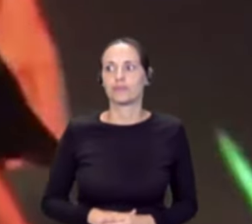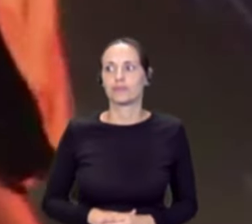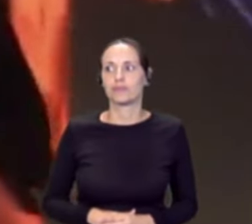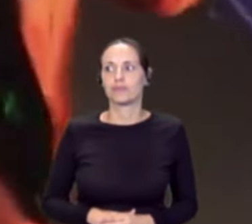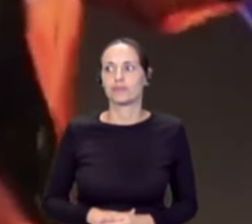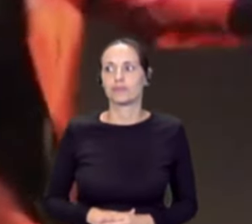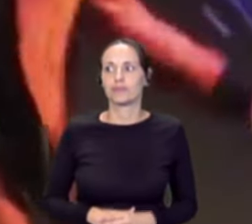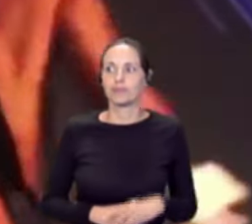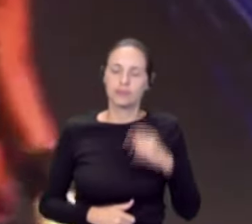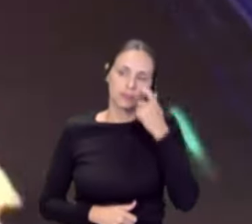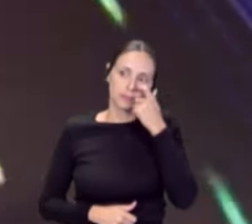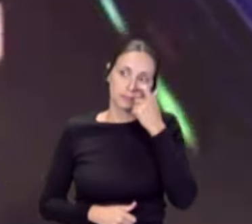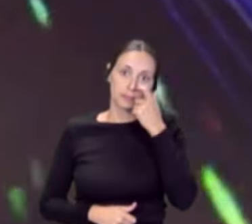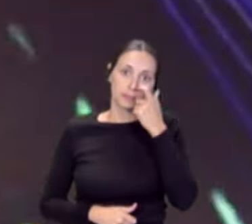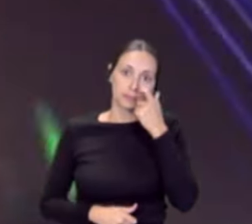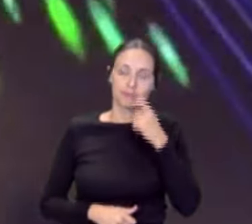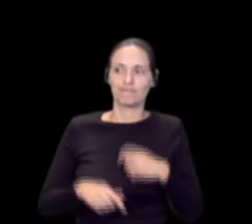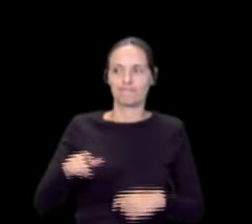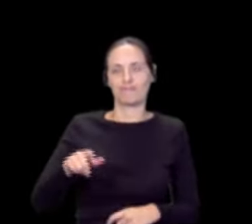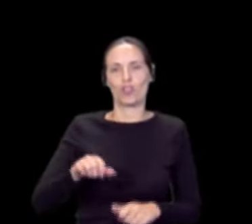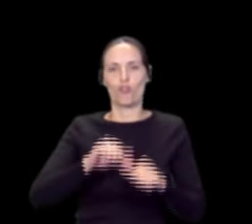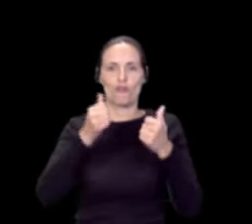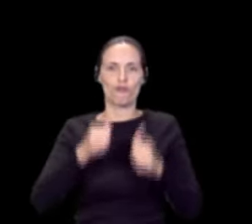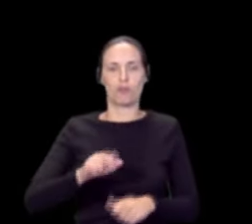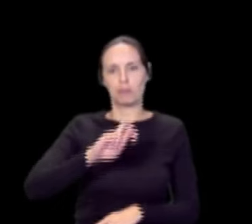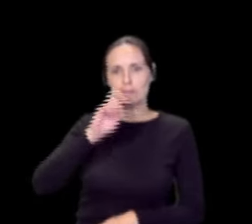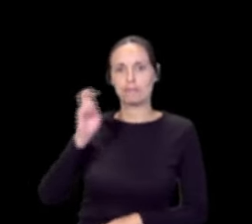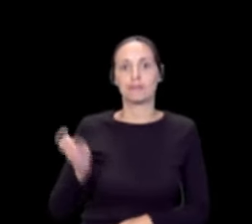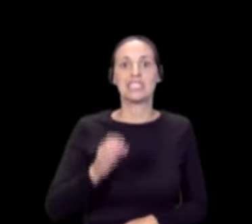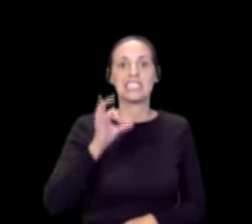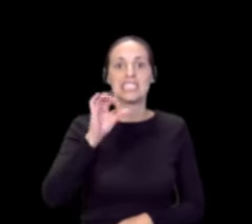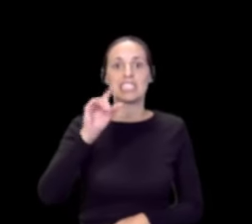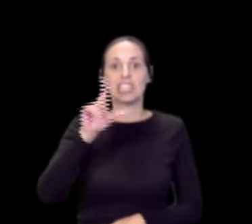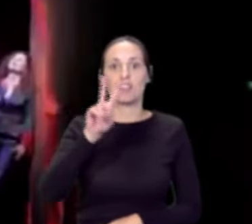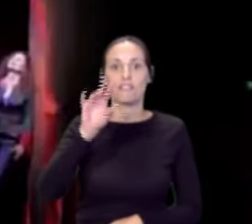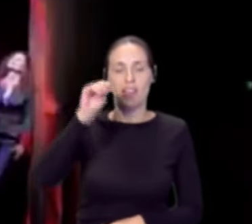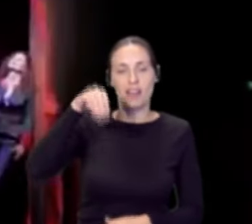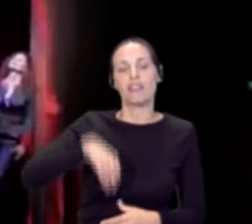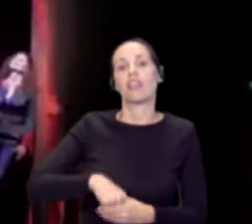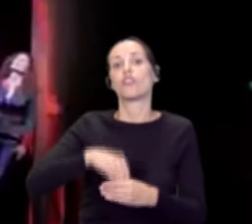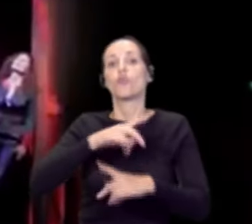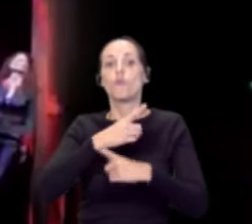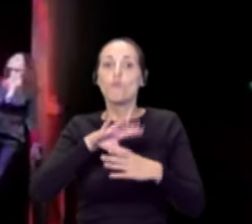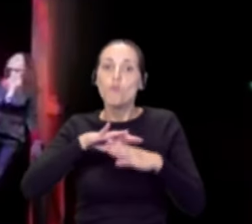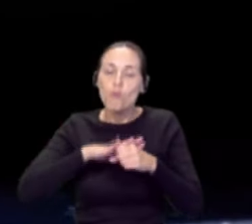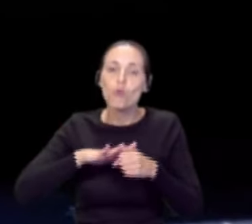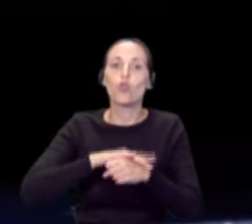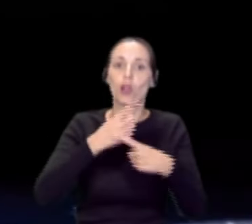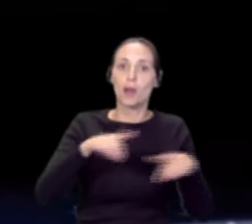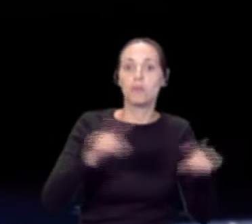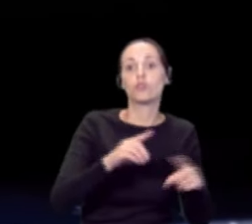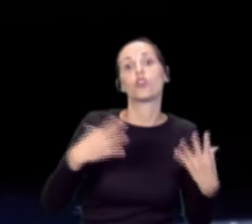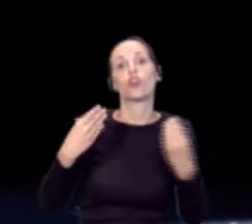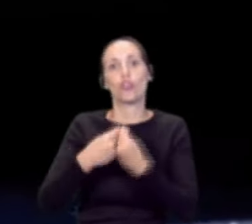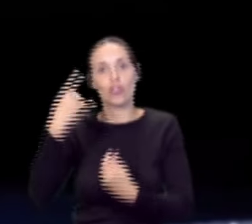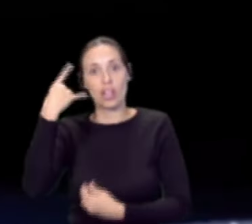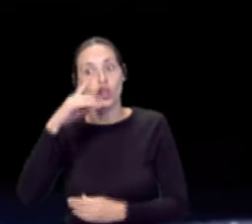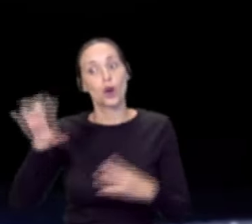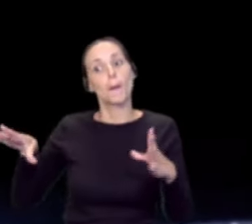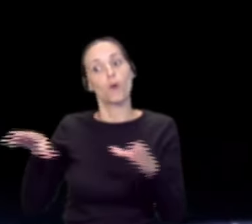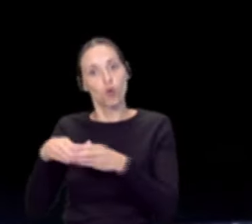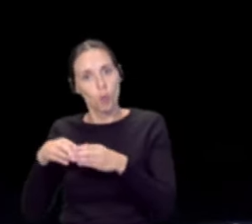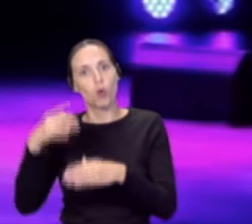descubrieron. La polifacética actriz Silvia Marzo debuta en el mundo de la música de la mano de Dani del Toro y su Del Toro Blues Band. Será